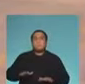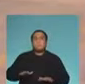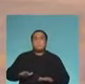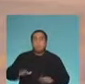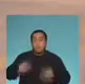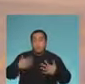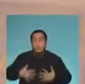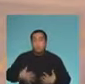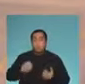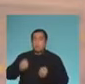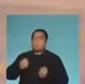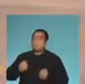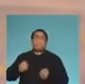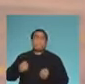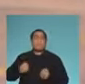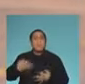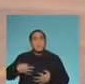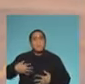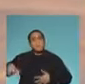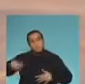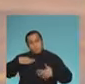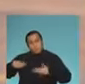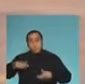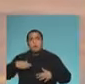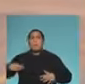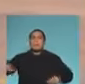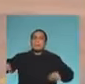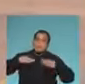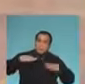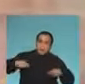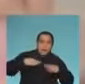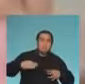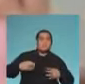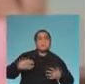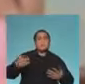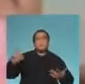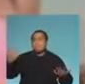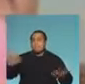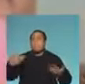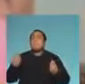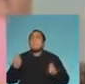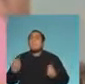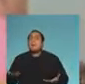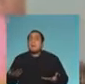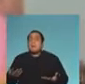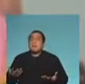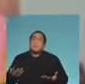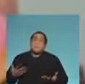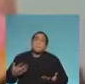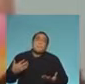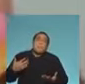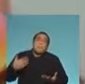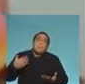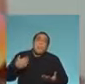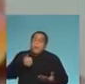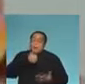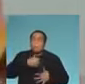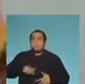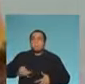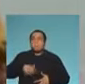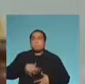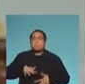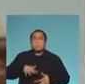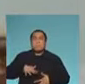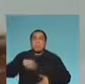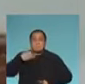sistema inmune. Entonces tenemos que movernos, tenemos que empezar a hacer actividad corporal para que justamente ese agua no esté